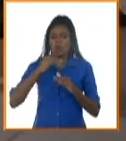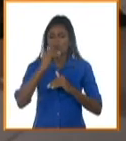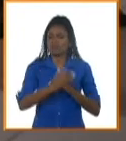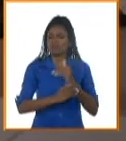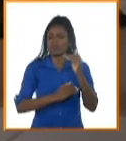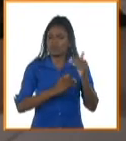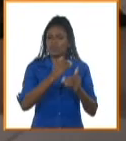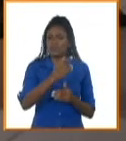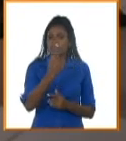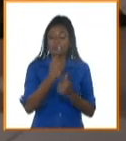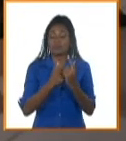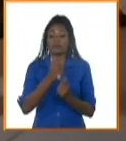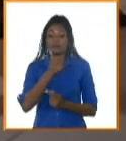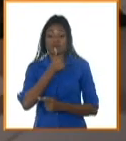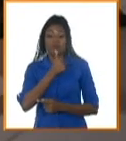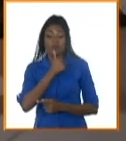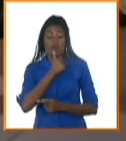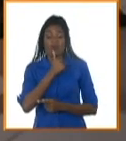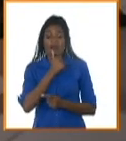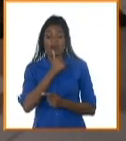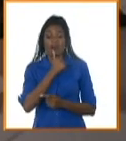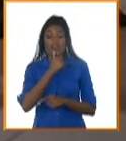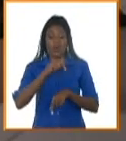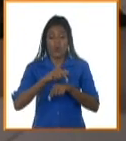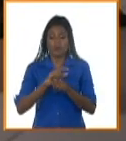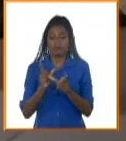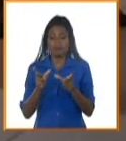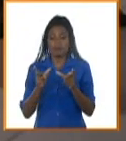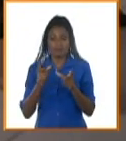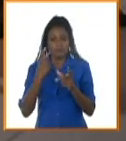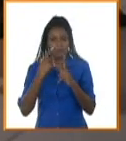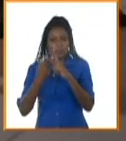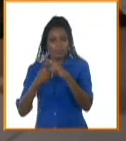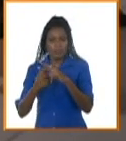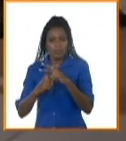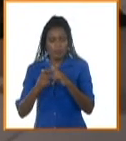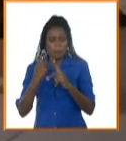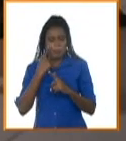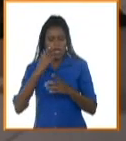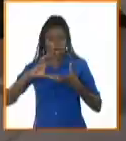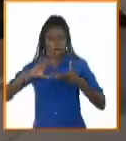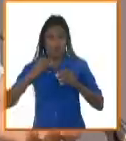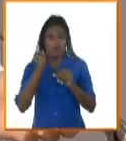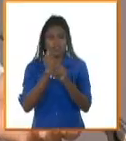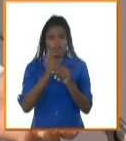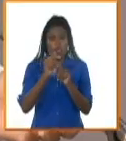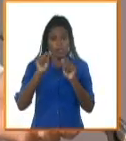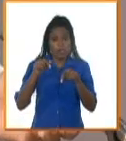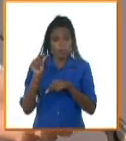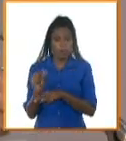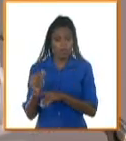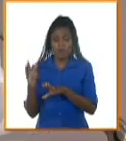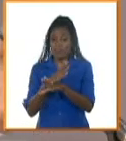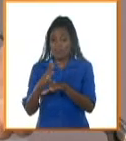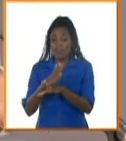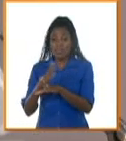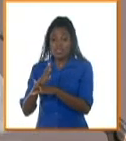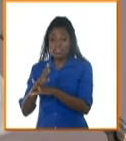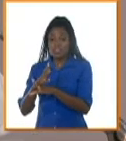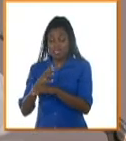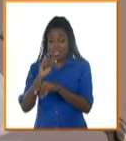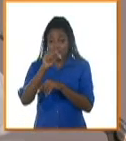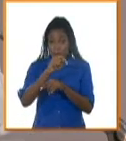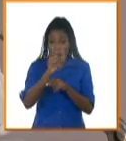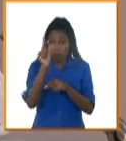generar dificultades A la hora concretarlo no hay que ver la forma en la que trabaja este actor que es muy distinta al resto de los actores de la economía este actor